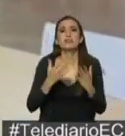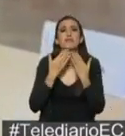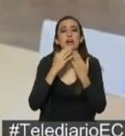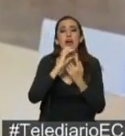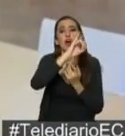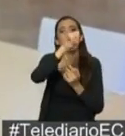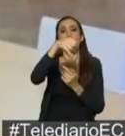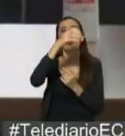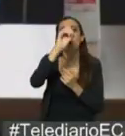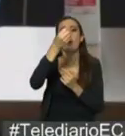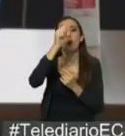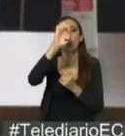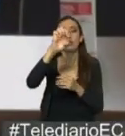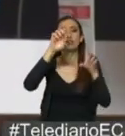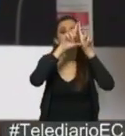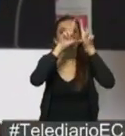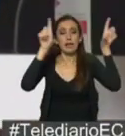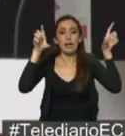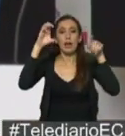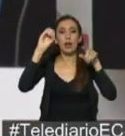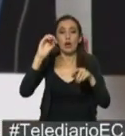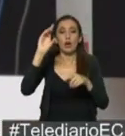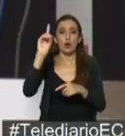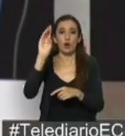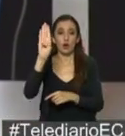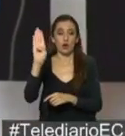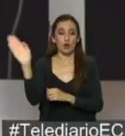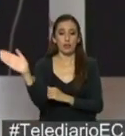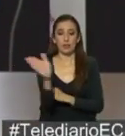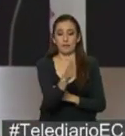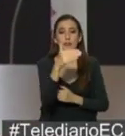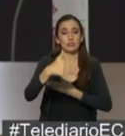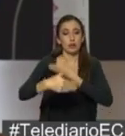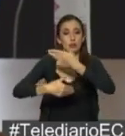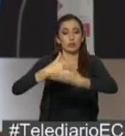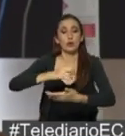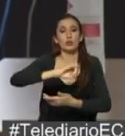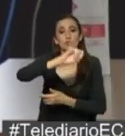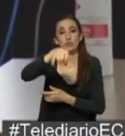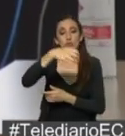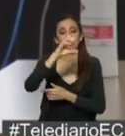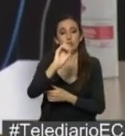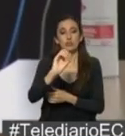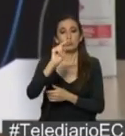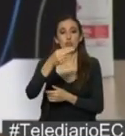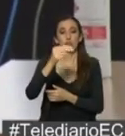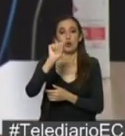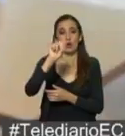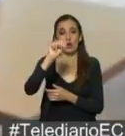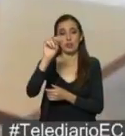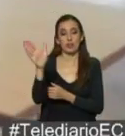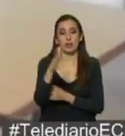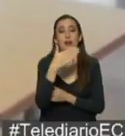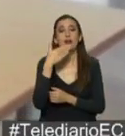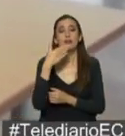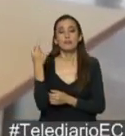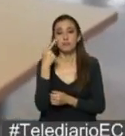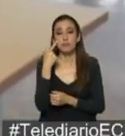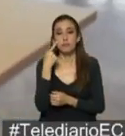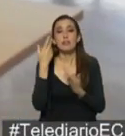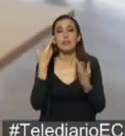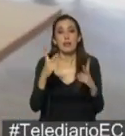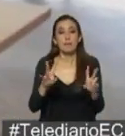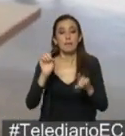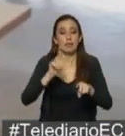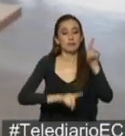ex directivo de Odebrecht, y de las peritos Doris Oviedo y Joana Bautista, entre otros, que se comprueban la existencia de